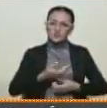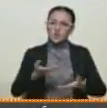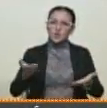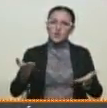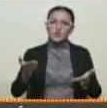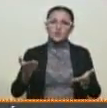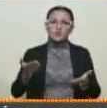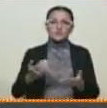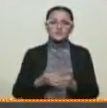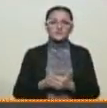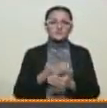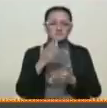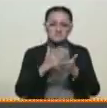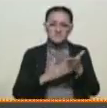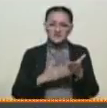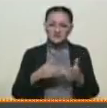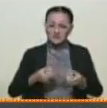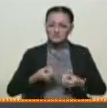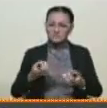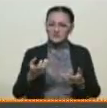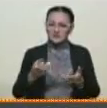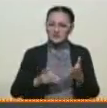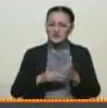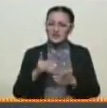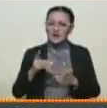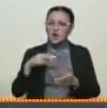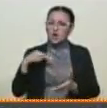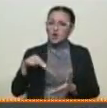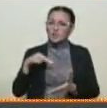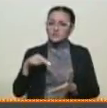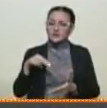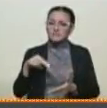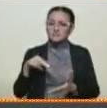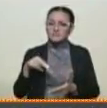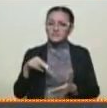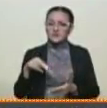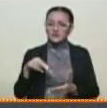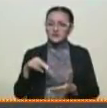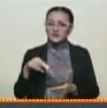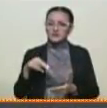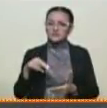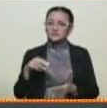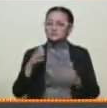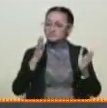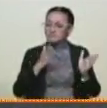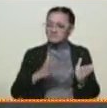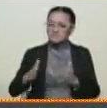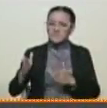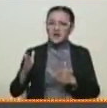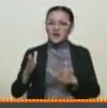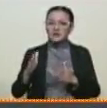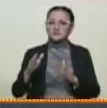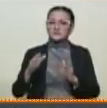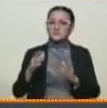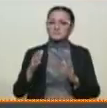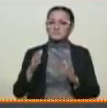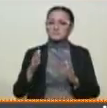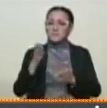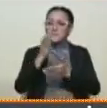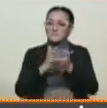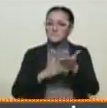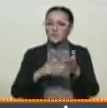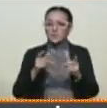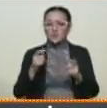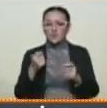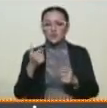comisión mixta que se va a desarrollar en noviembre marque el rumbo de un plan de mediano plazo. Cuente con